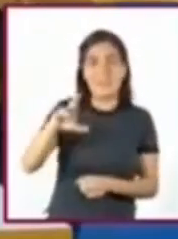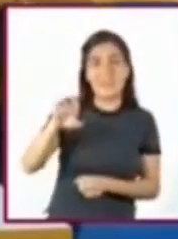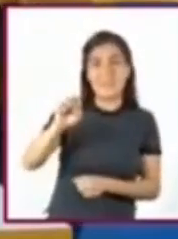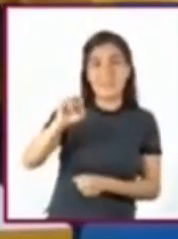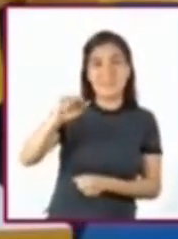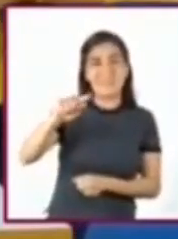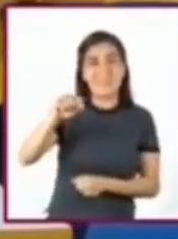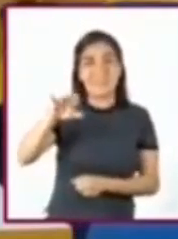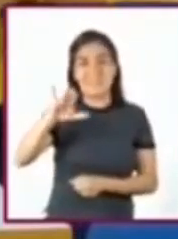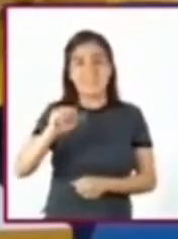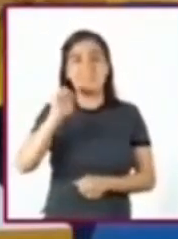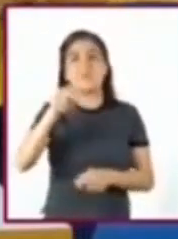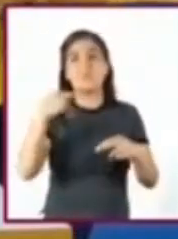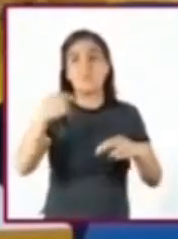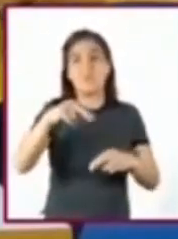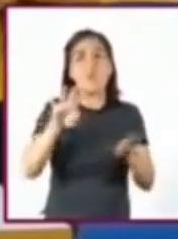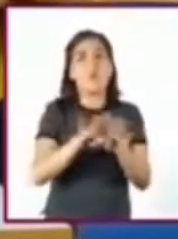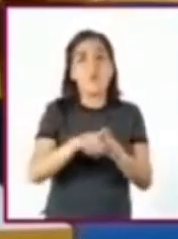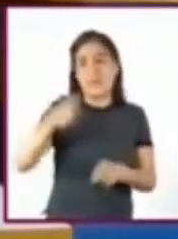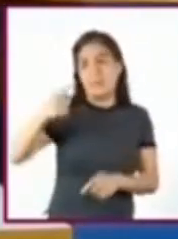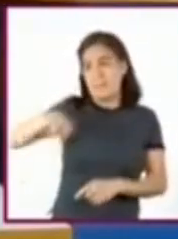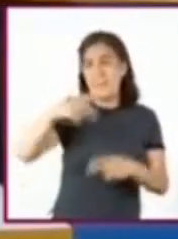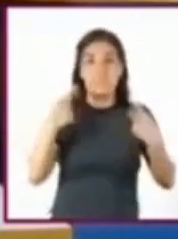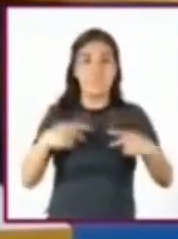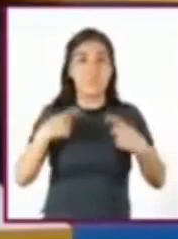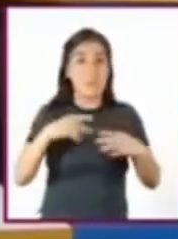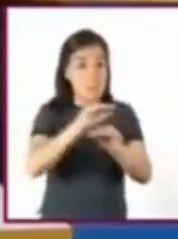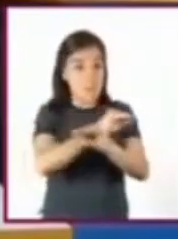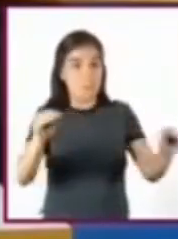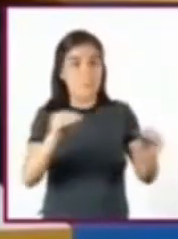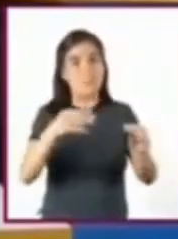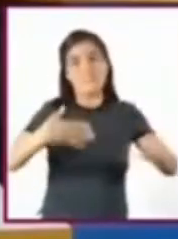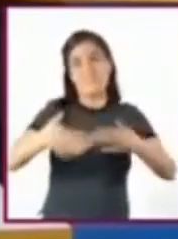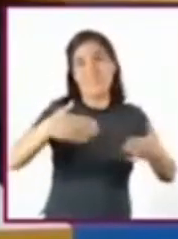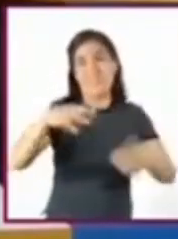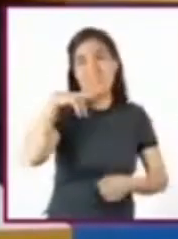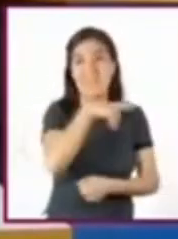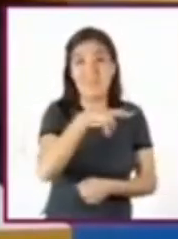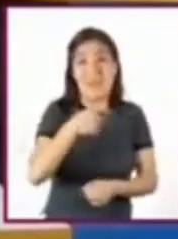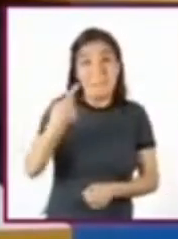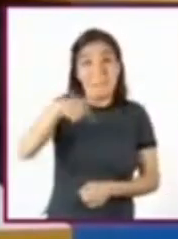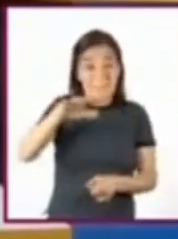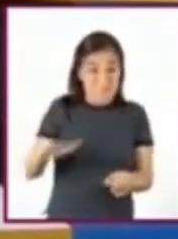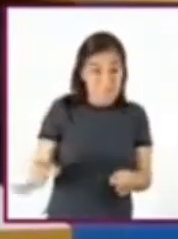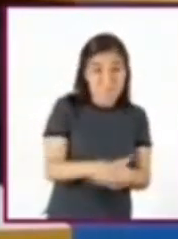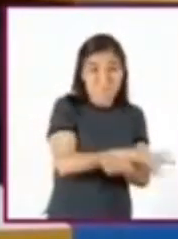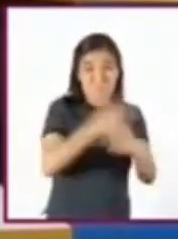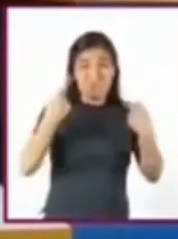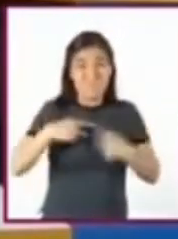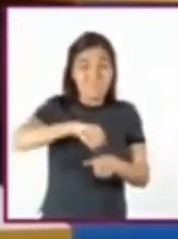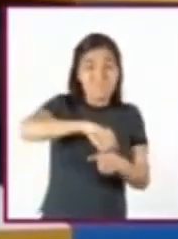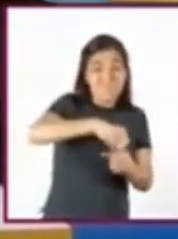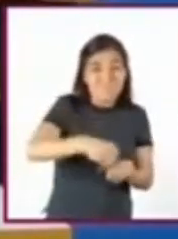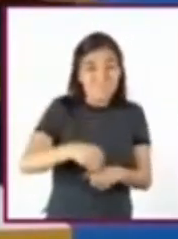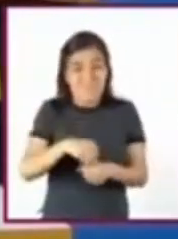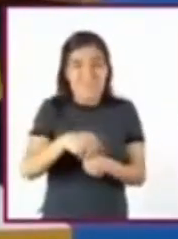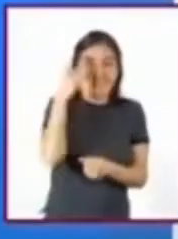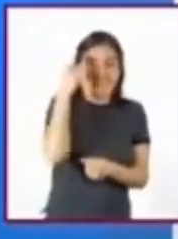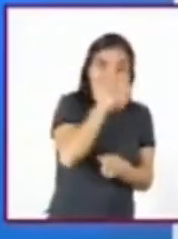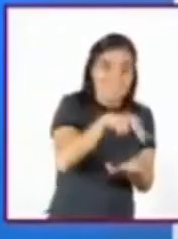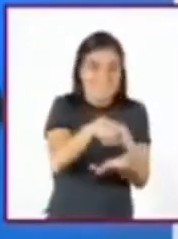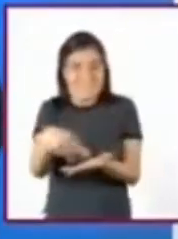en un pasillo. Si no hay mucha gente, podemos pasar muy rápido. Pero si se llena de personas, es muy difícil